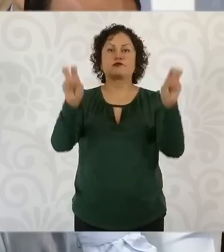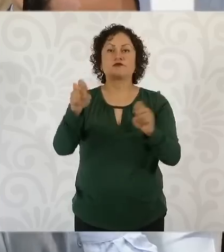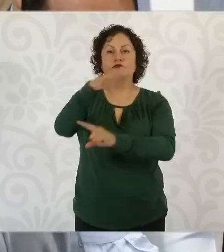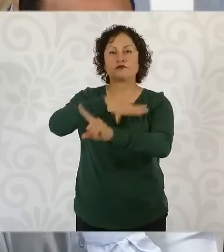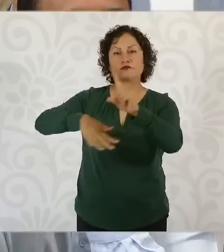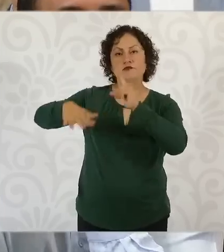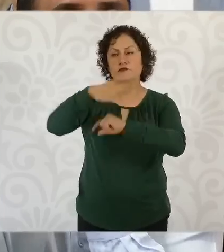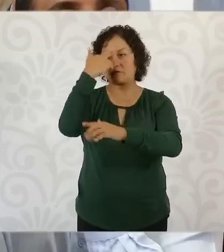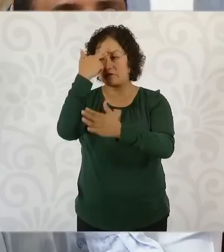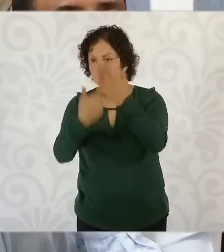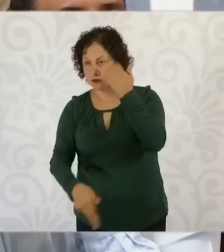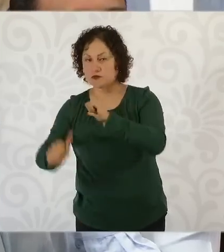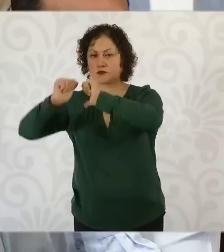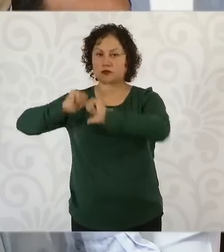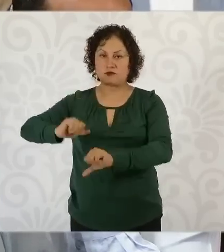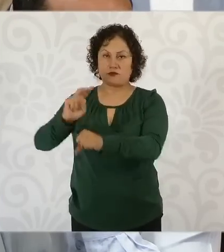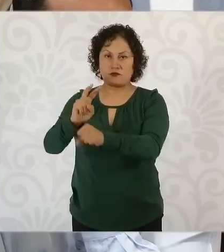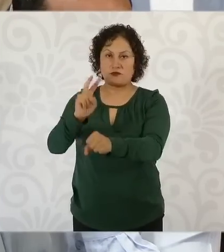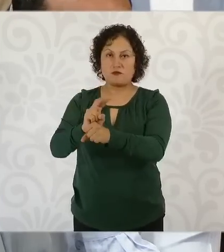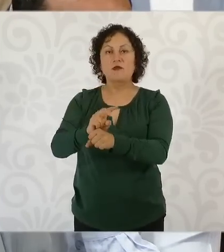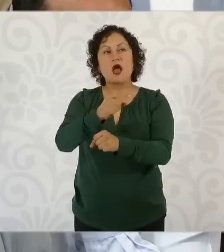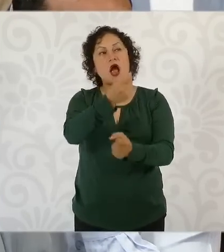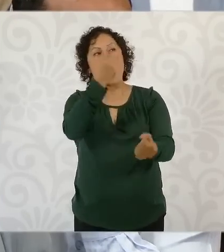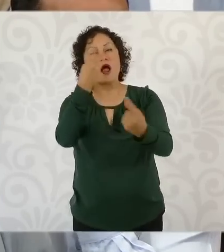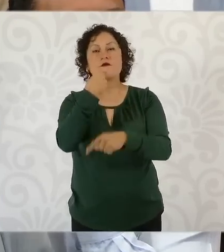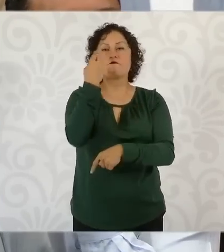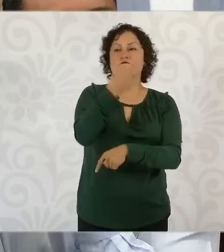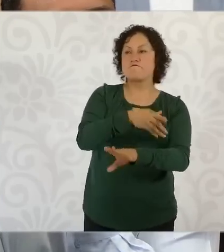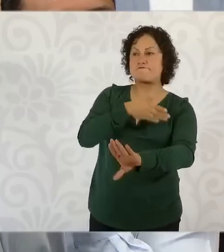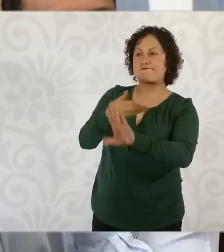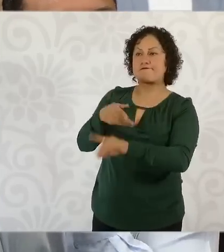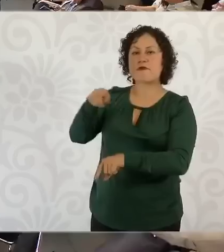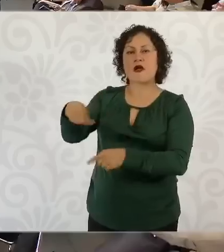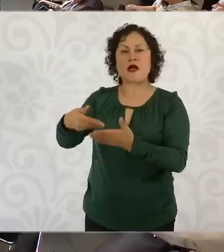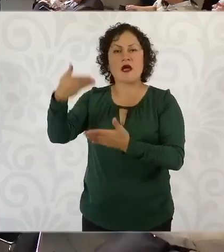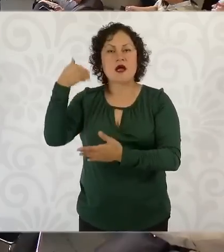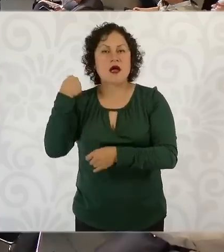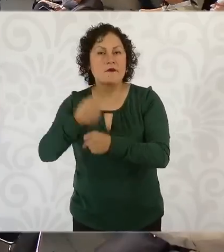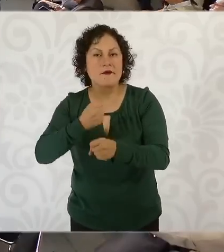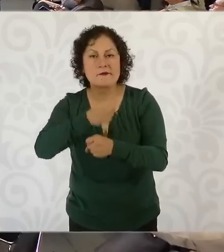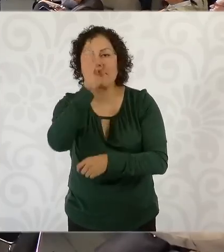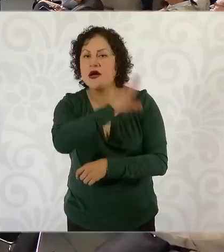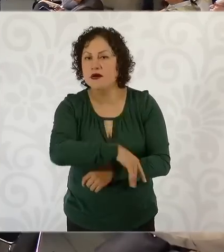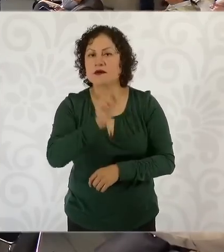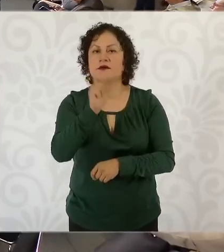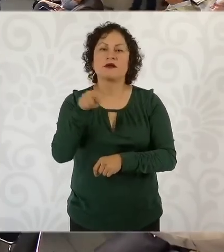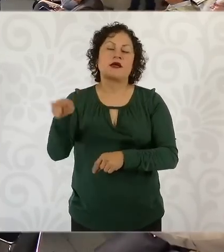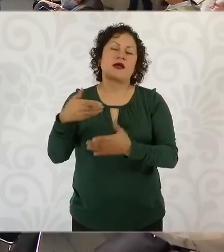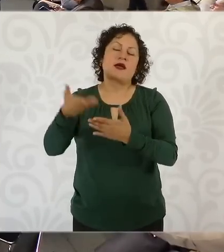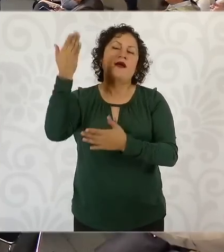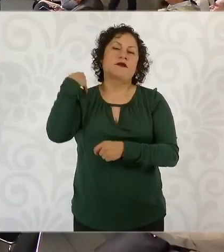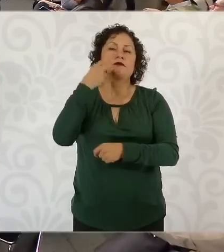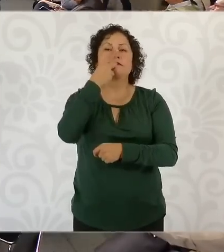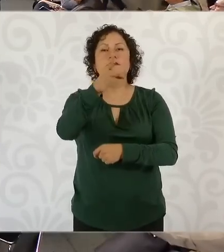de protección urbana ha sido señalada por prácticas irregulares que mencionan algunas de las personas que lo señalan, asegurar